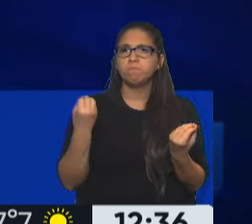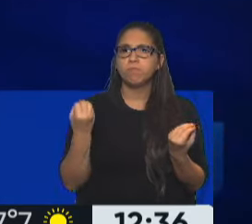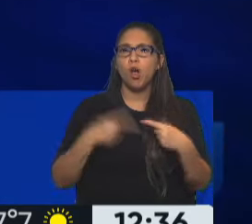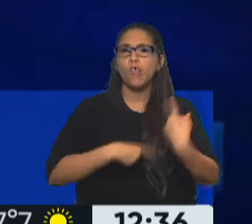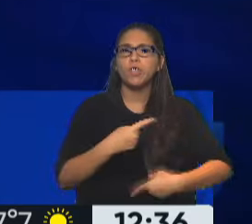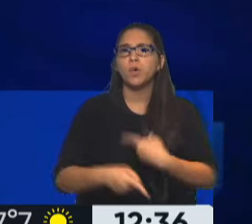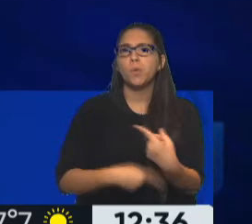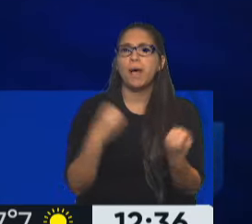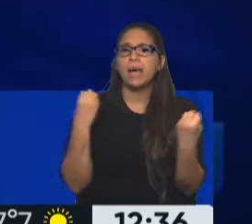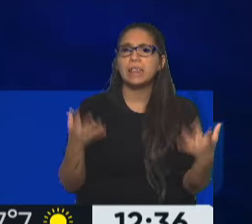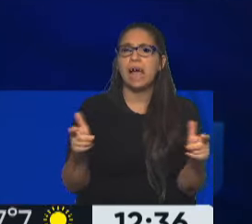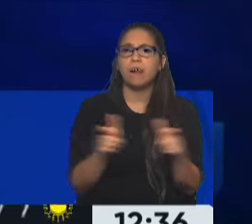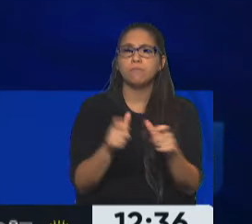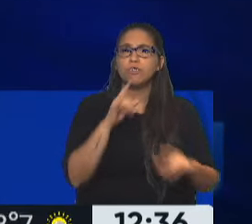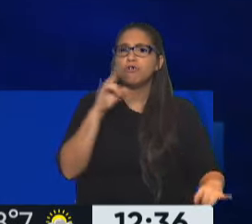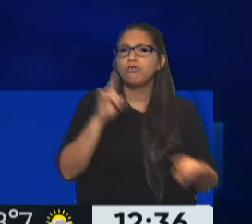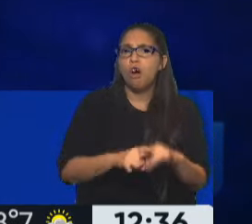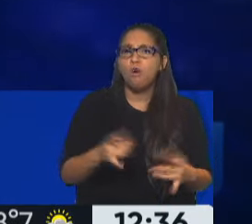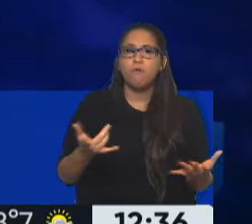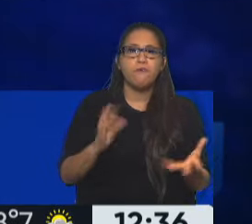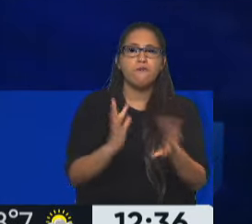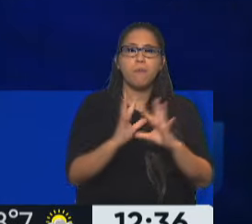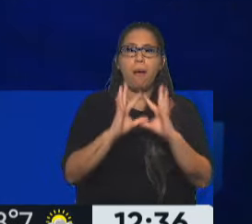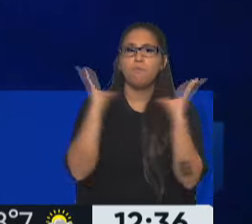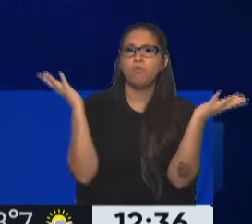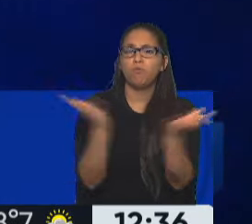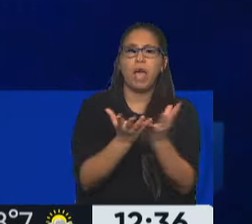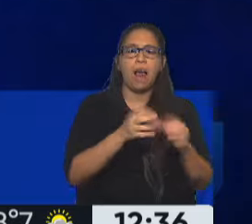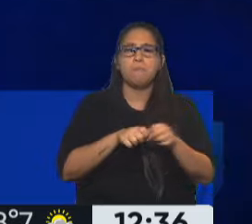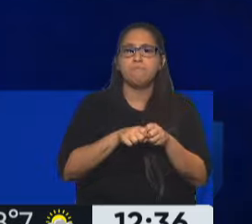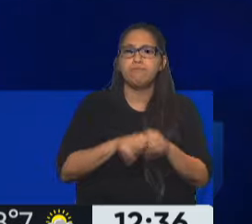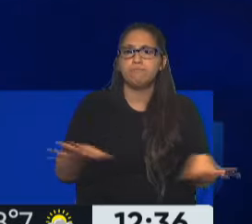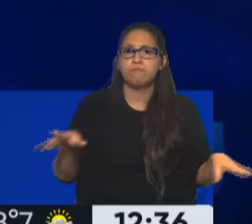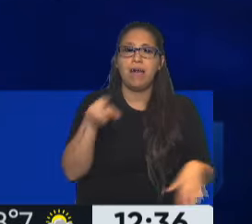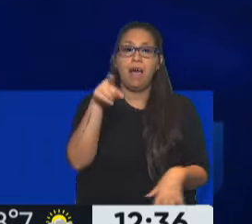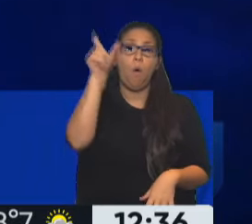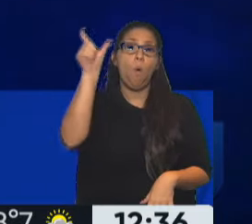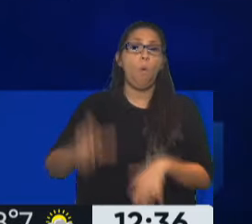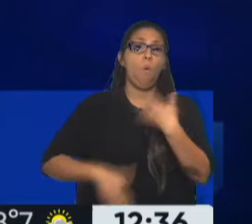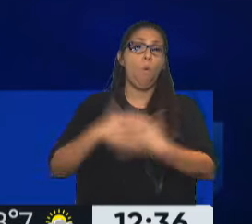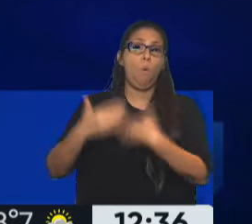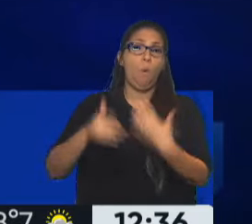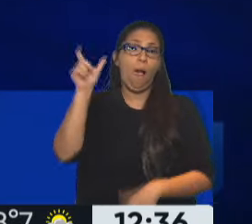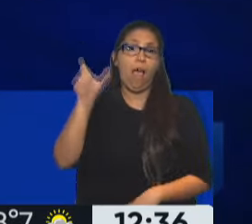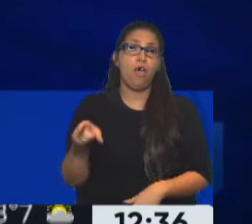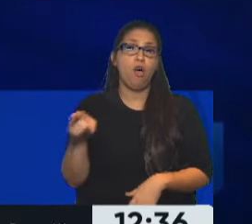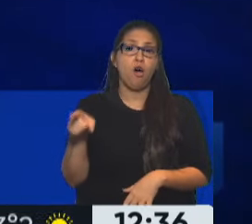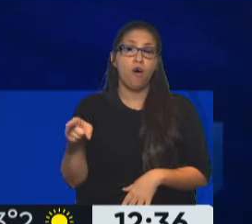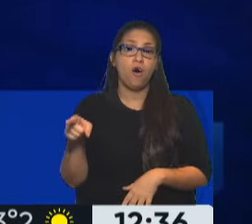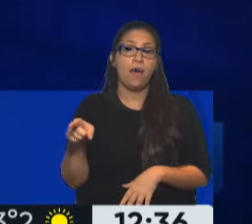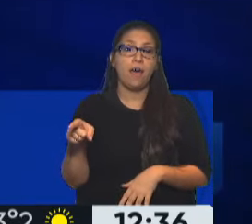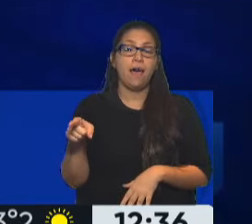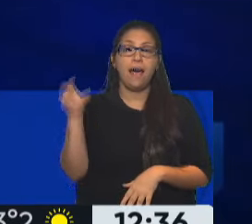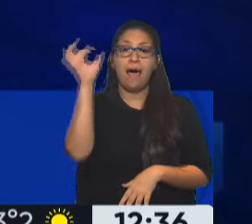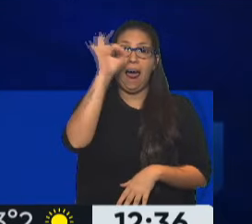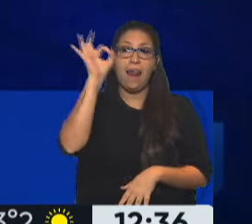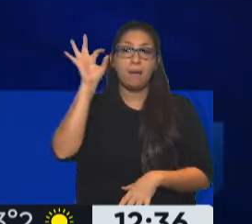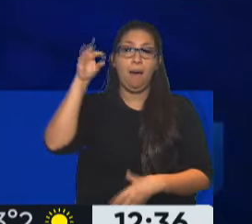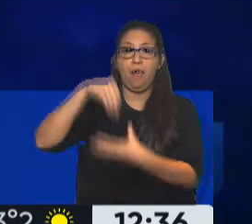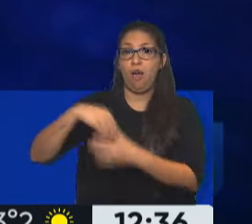no? Que con su formato mundial, con tanta repercusión, tuvo esta jugadora que pasó por este gran hermano